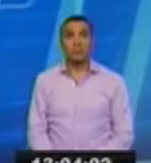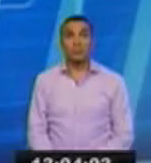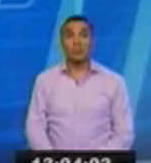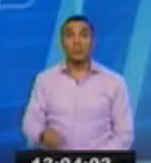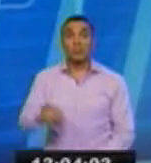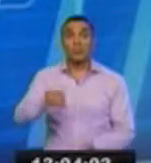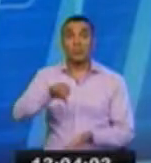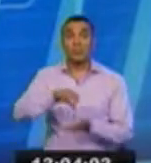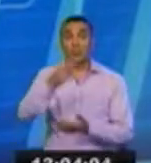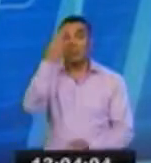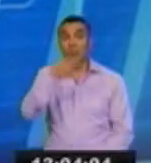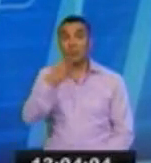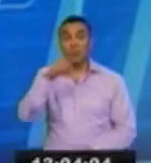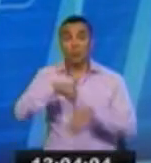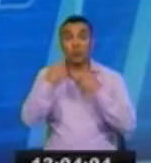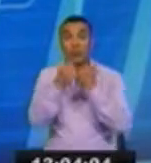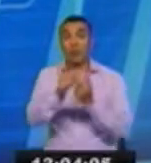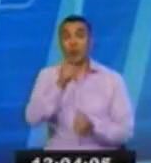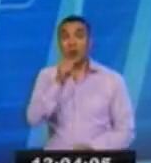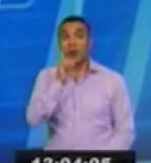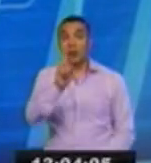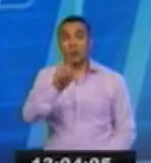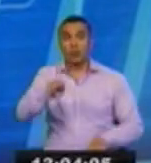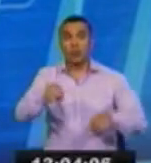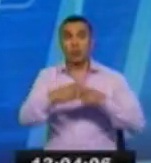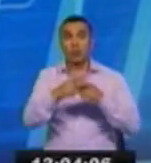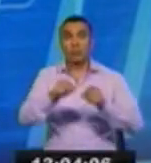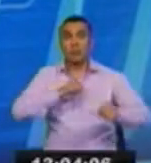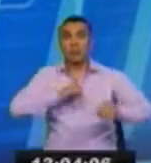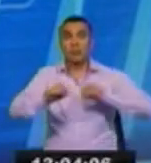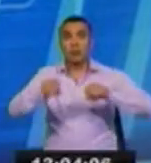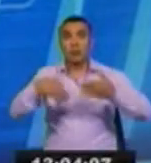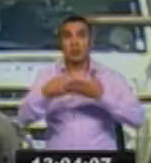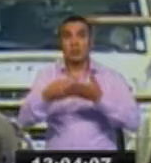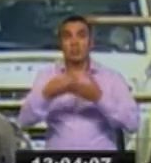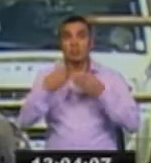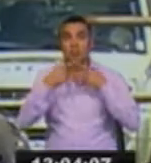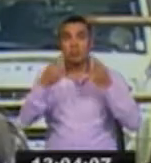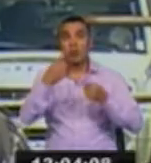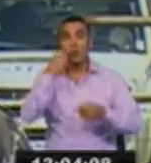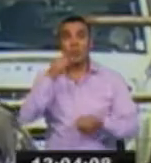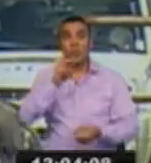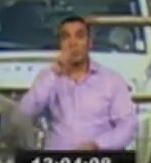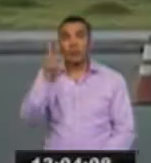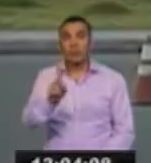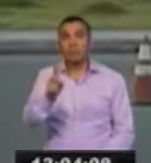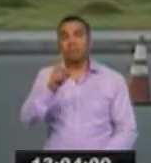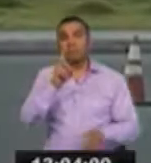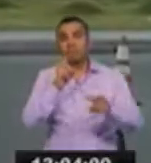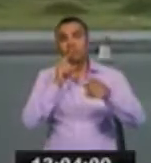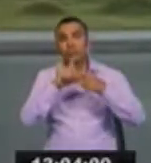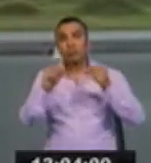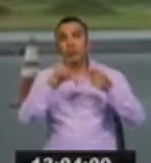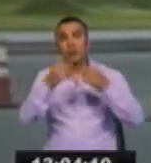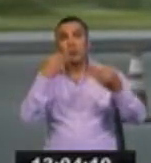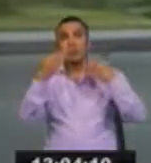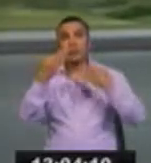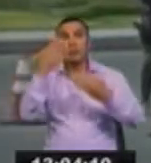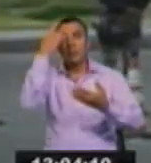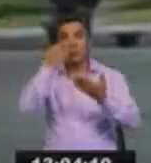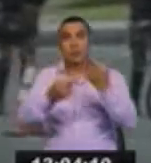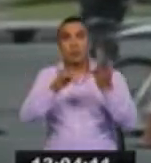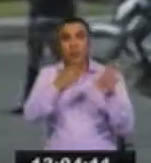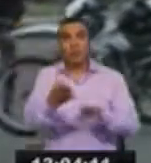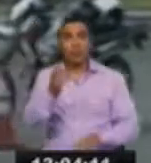En el Centro de Rehabilitación Social de La Tacunga empezó la diligencia de toma de versión al ciudadano venezolano detenido por el caso